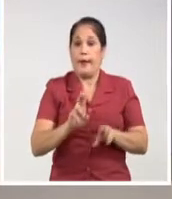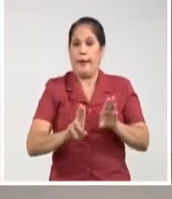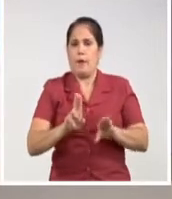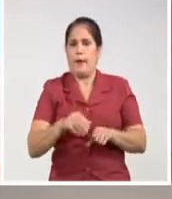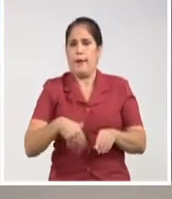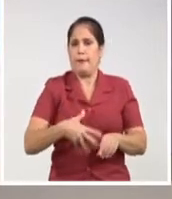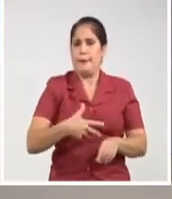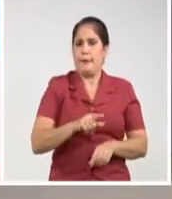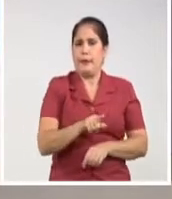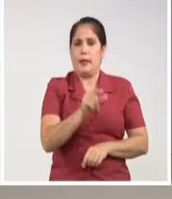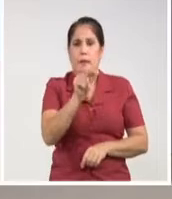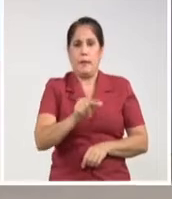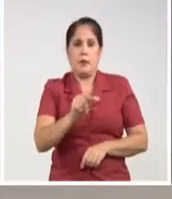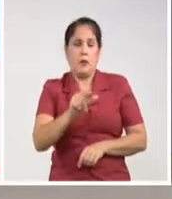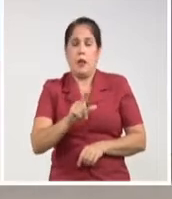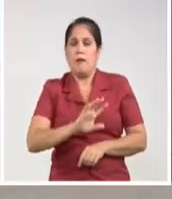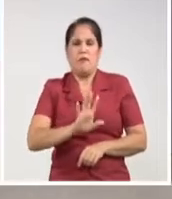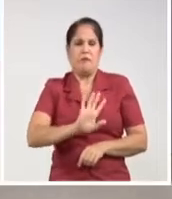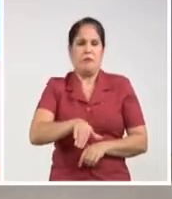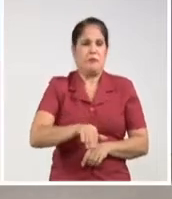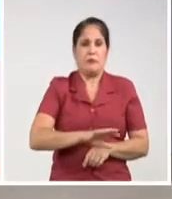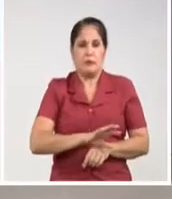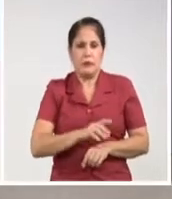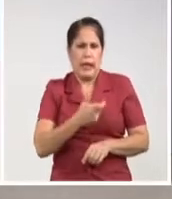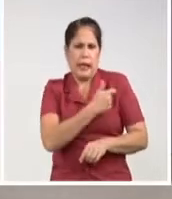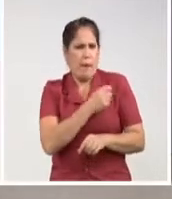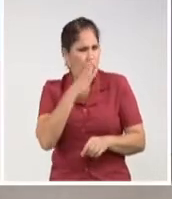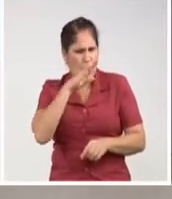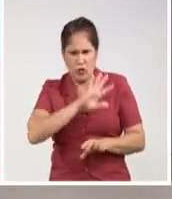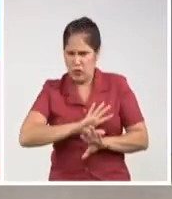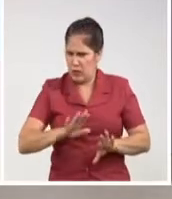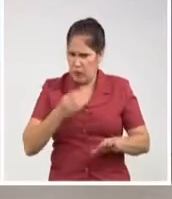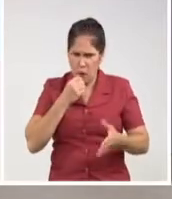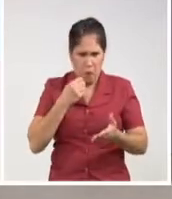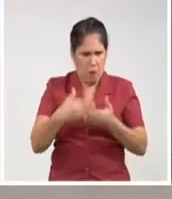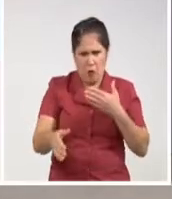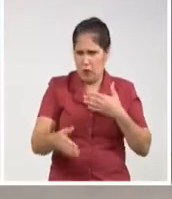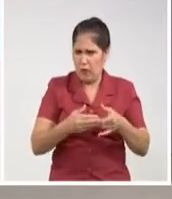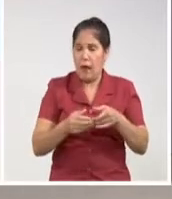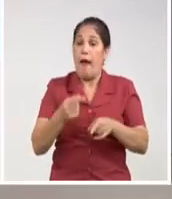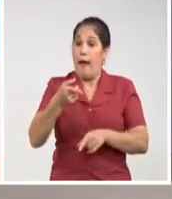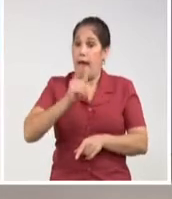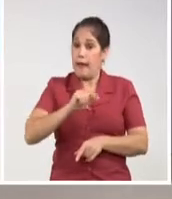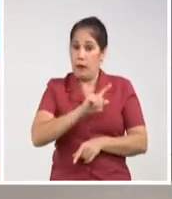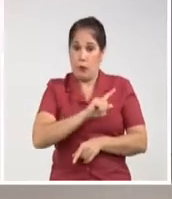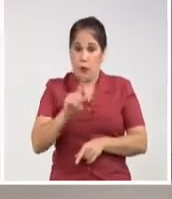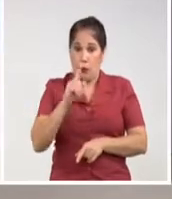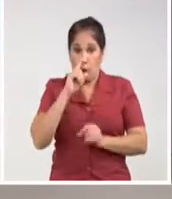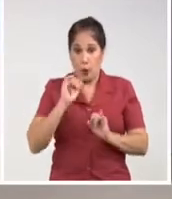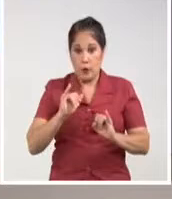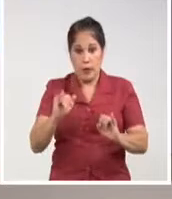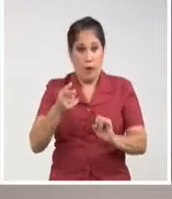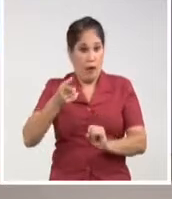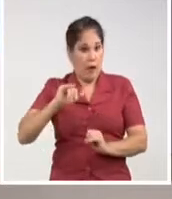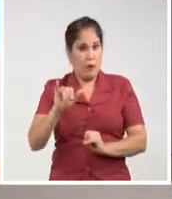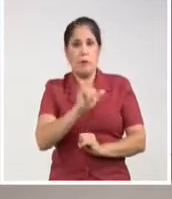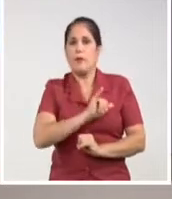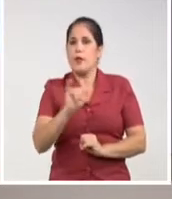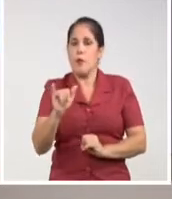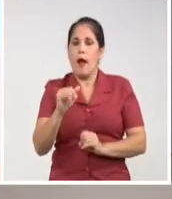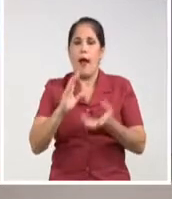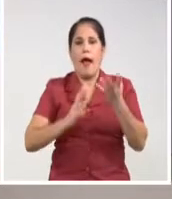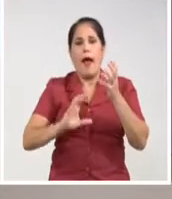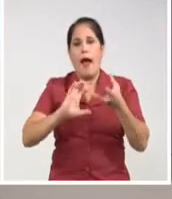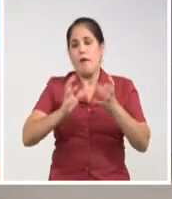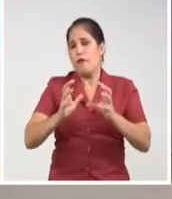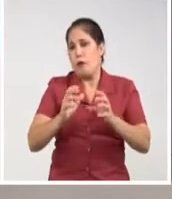y desacreditar. Pero de ese tema, al menos hoy, no quiero hablar. Ayer dije en este mismo noticiero que han existido